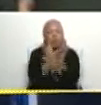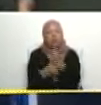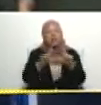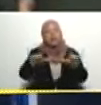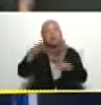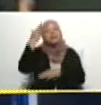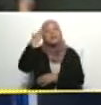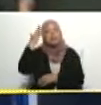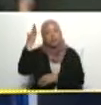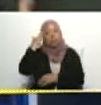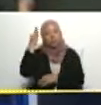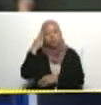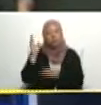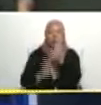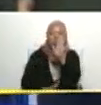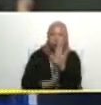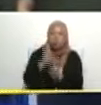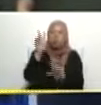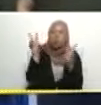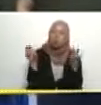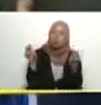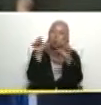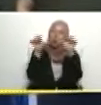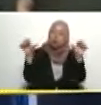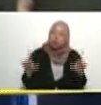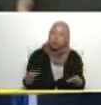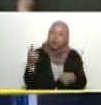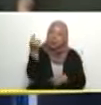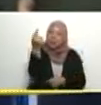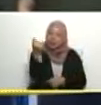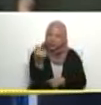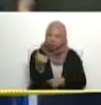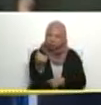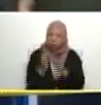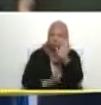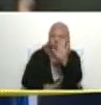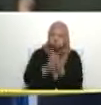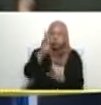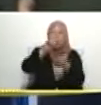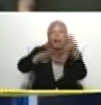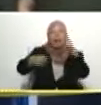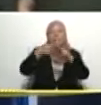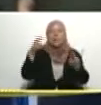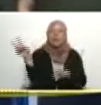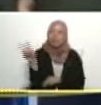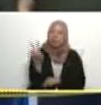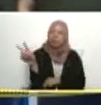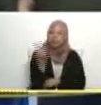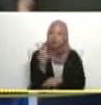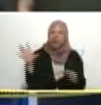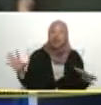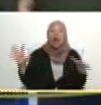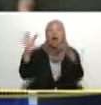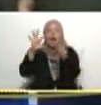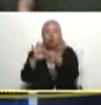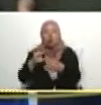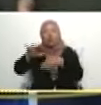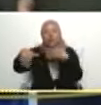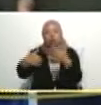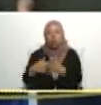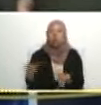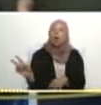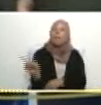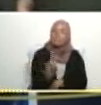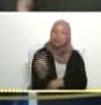saber, crecimiento del nuevo modelo económico, la paz de la nación y la unión de todos los venezolanos